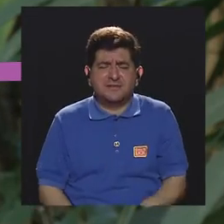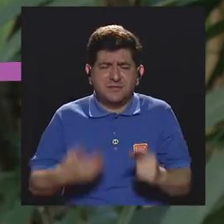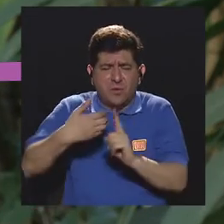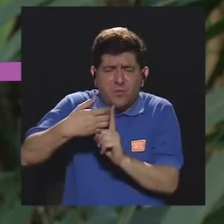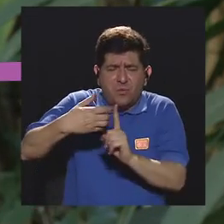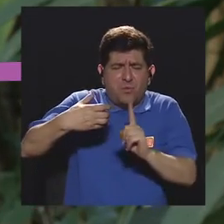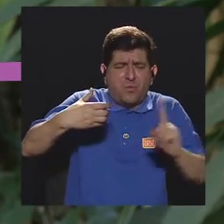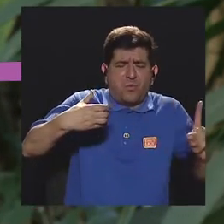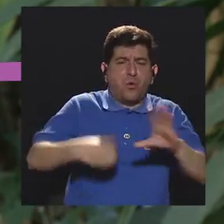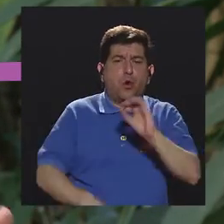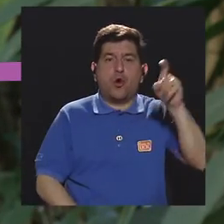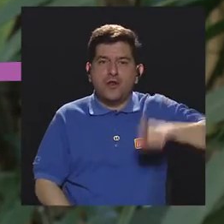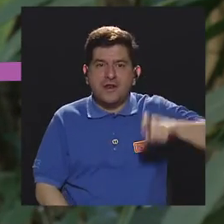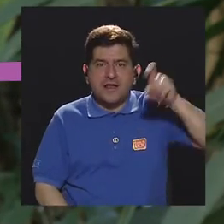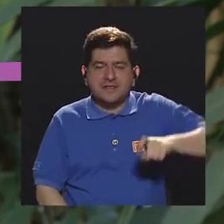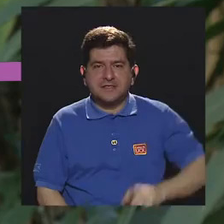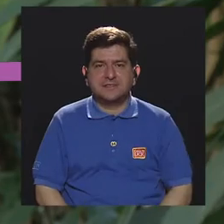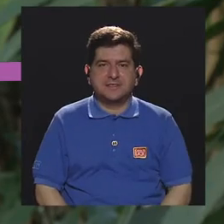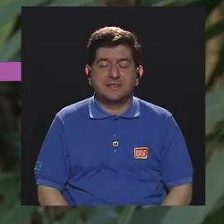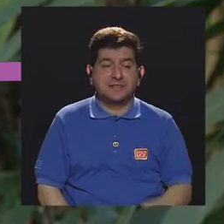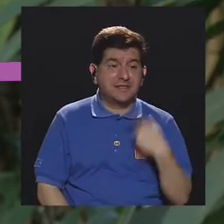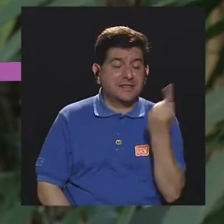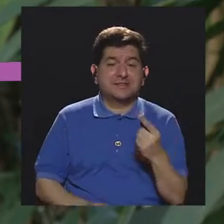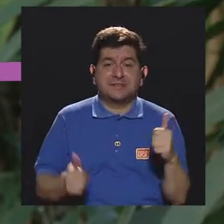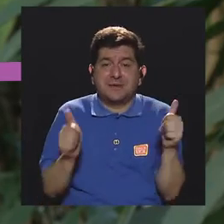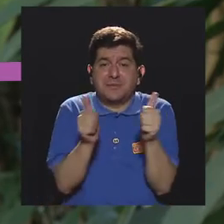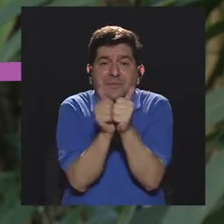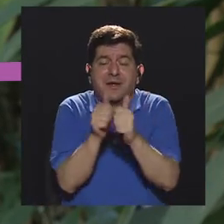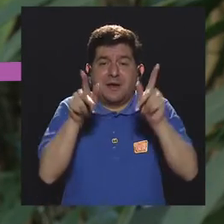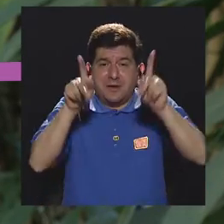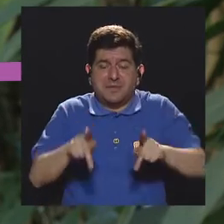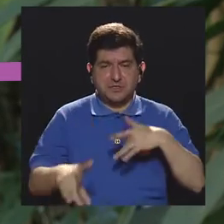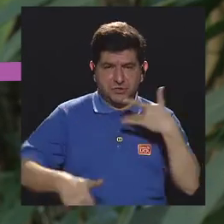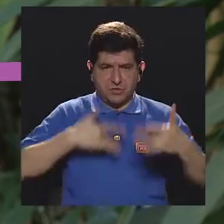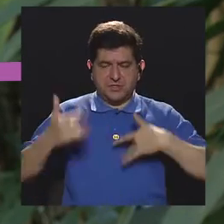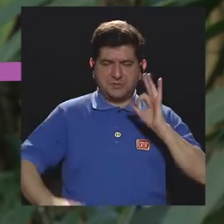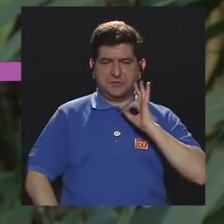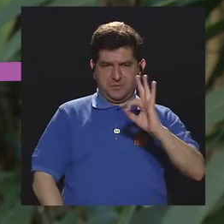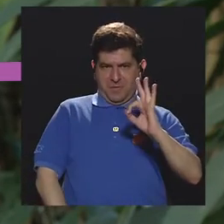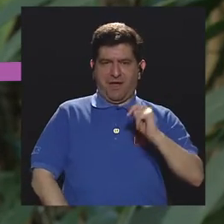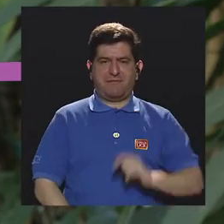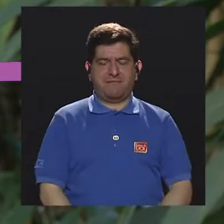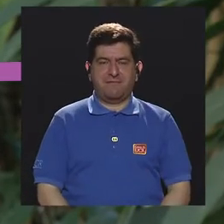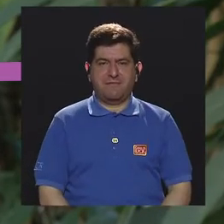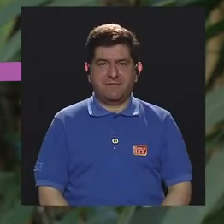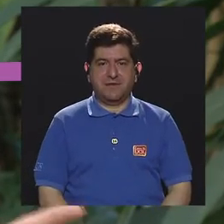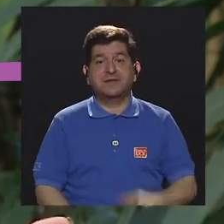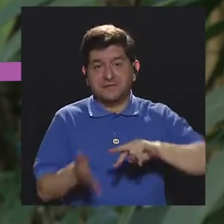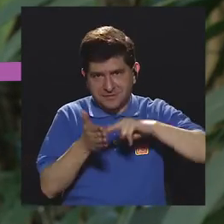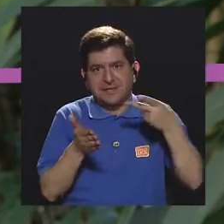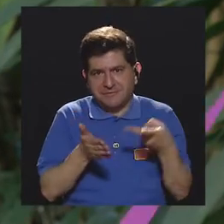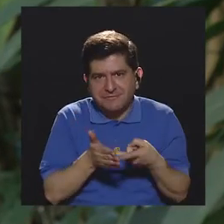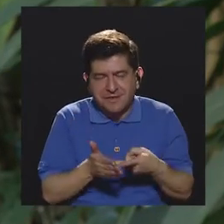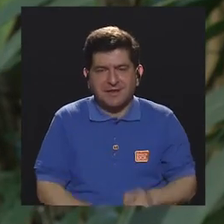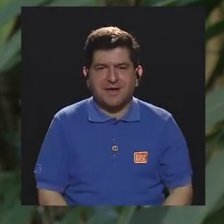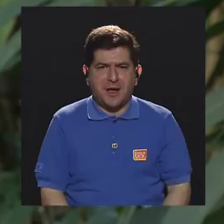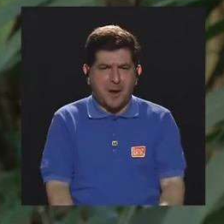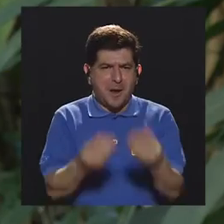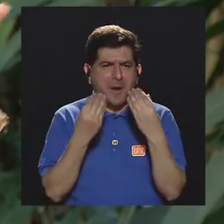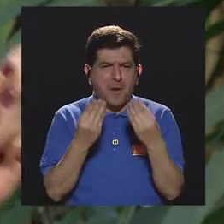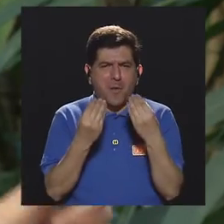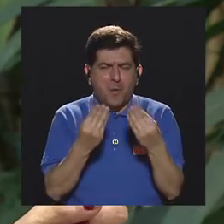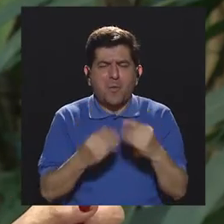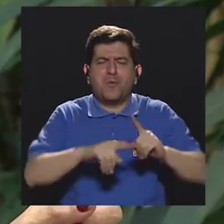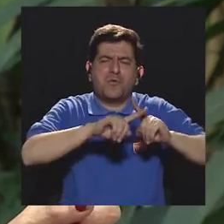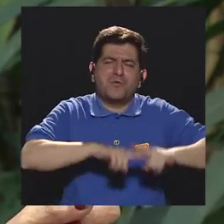mucho o necesitan de personas todo el tiempo para sentirse bien, o sea, o son, otra vez, o